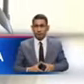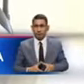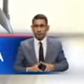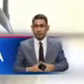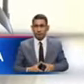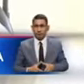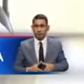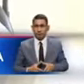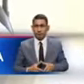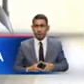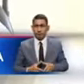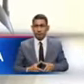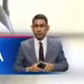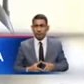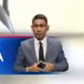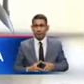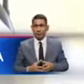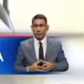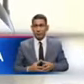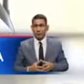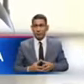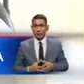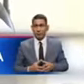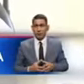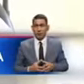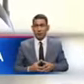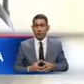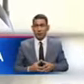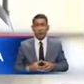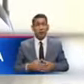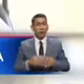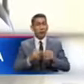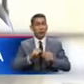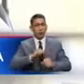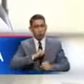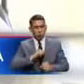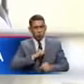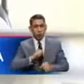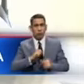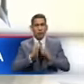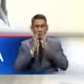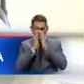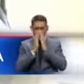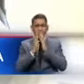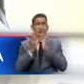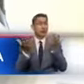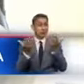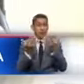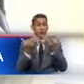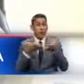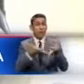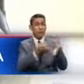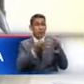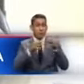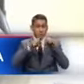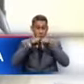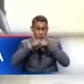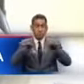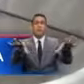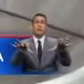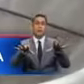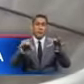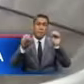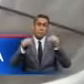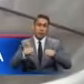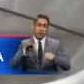el flush que se emana con los estornudos, con la tos, una herida abierta, puede abrir camino para que la bacteria ingrese al